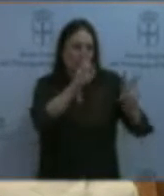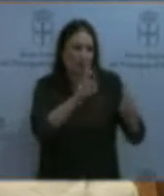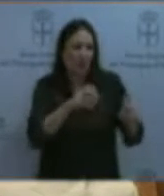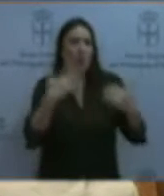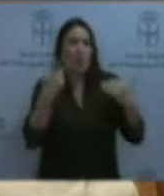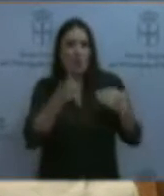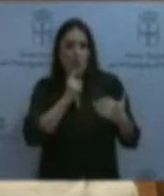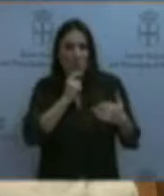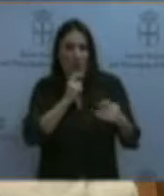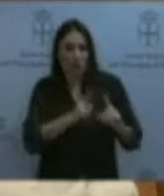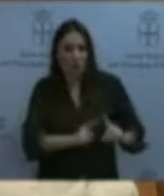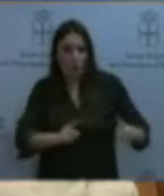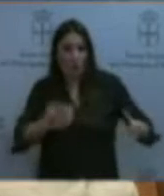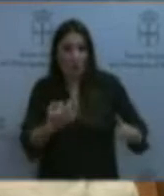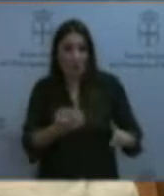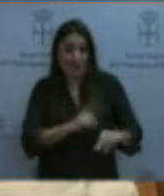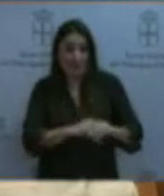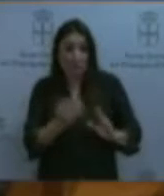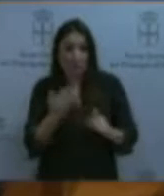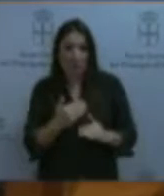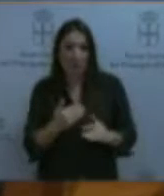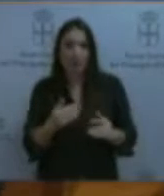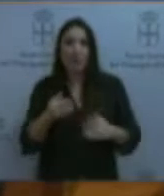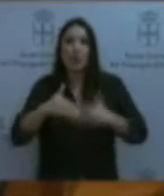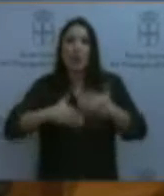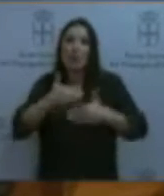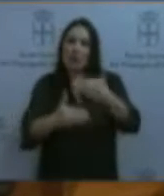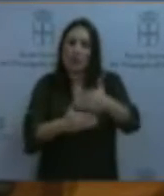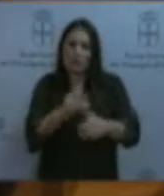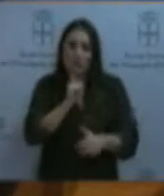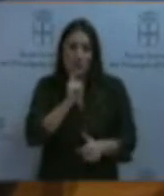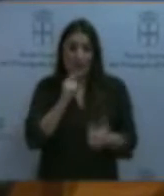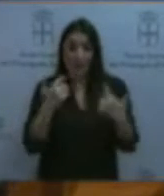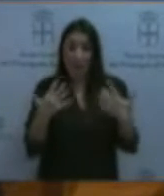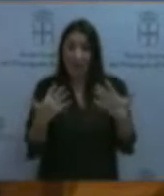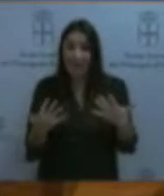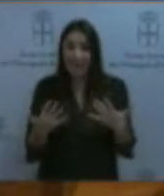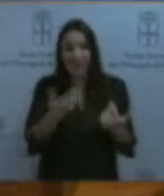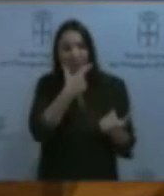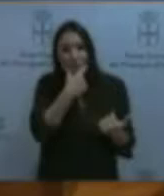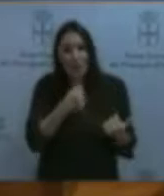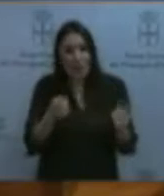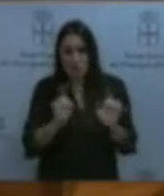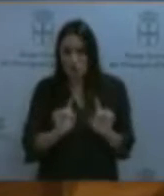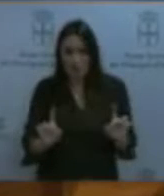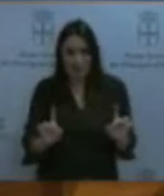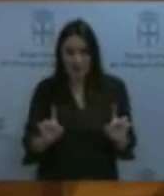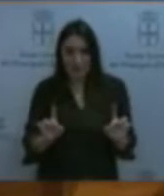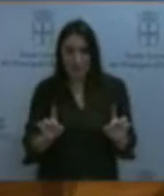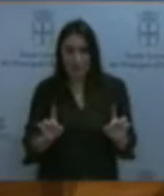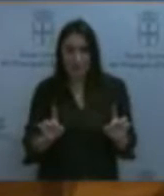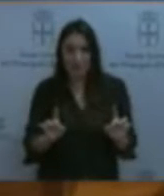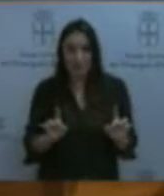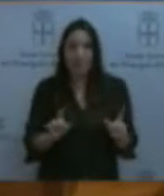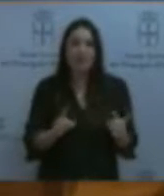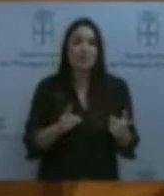plantea. Agilizar un proceso complejo no es una cuestión sencilla. No se trata, sin